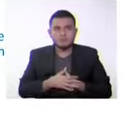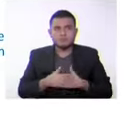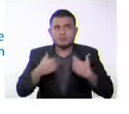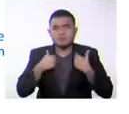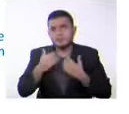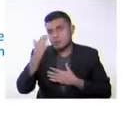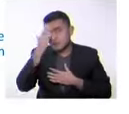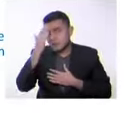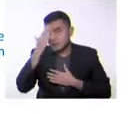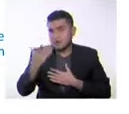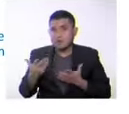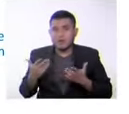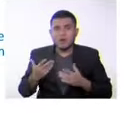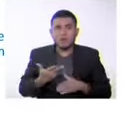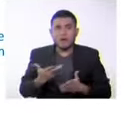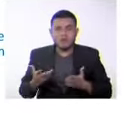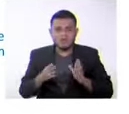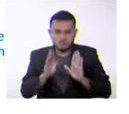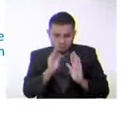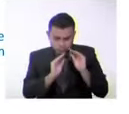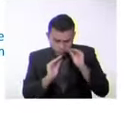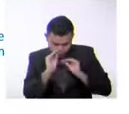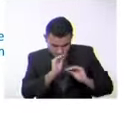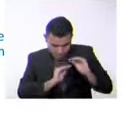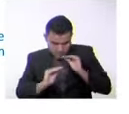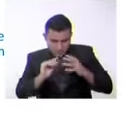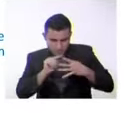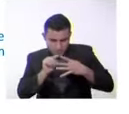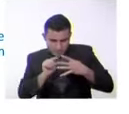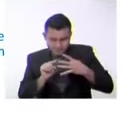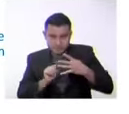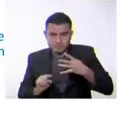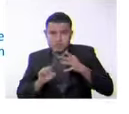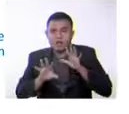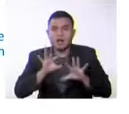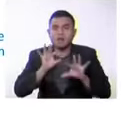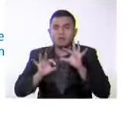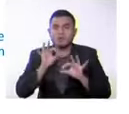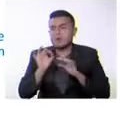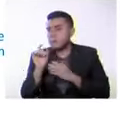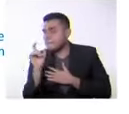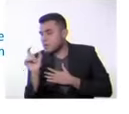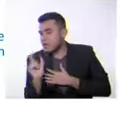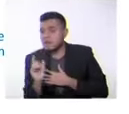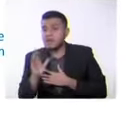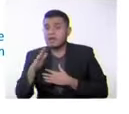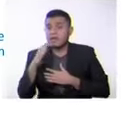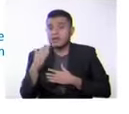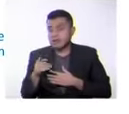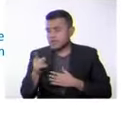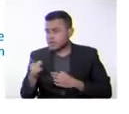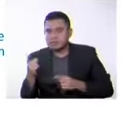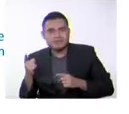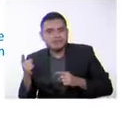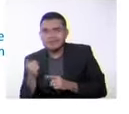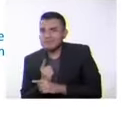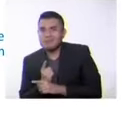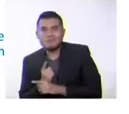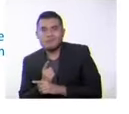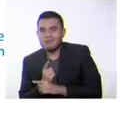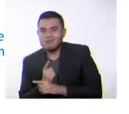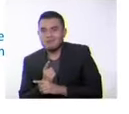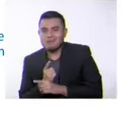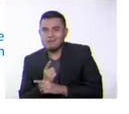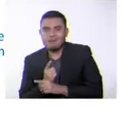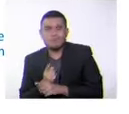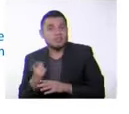que cuando se construyen estos elementos hay algunas palabras que hacen incorrecto la opción de respuesta.